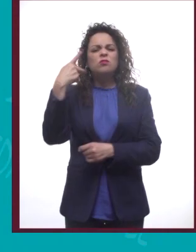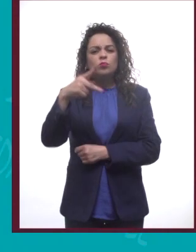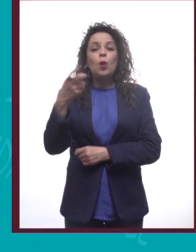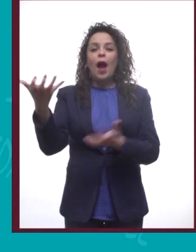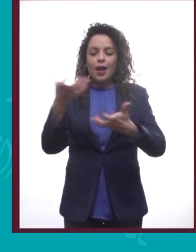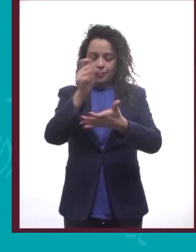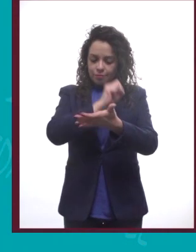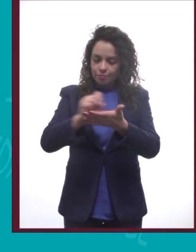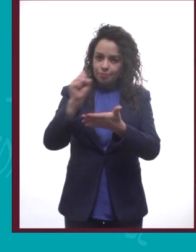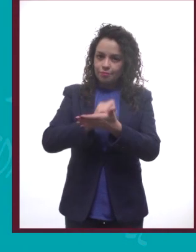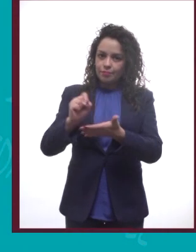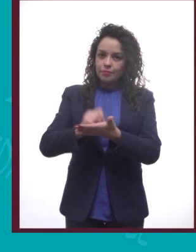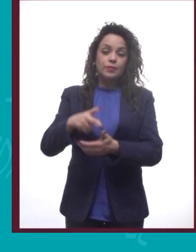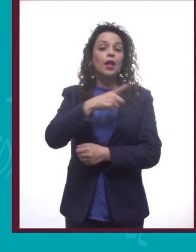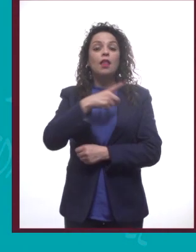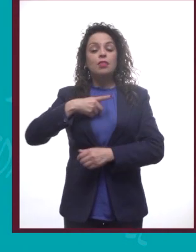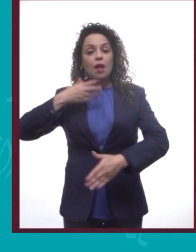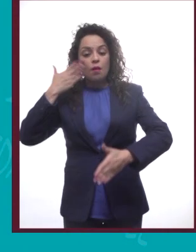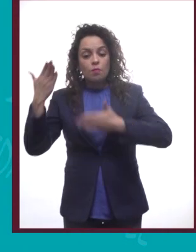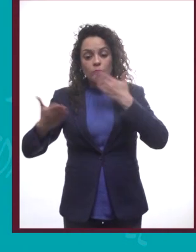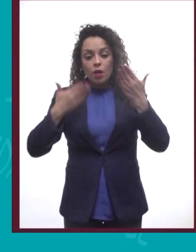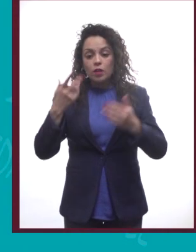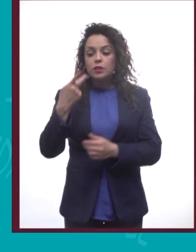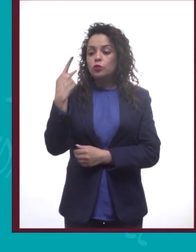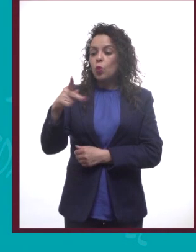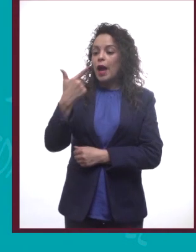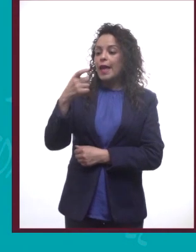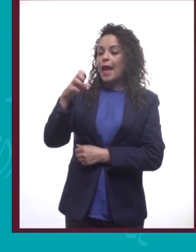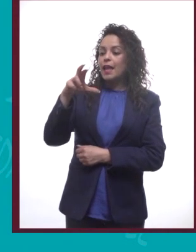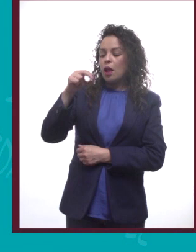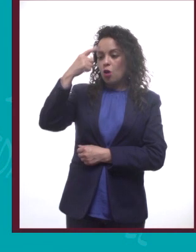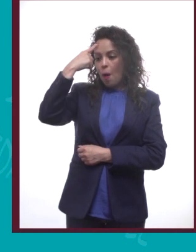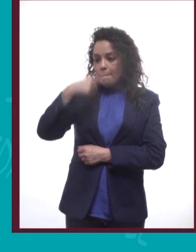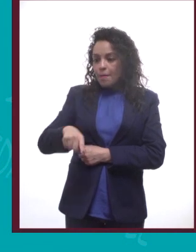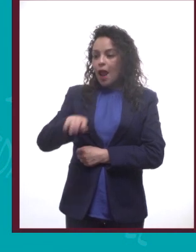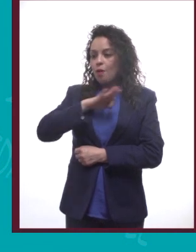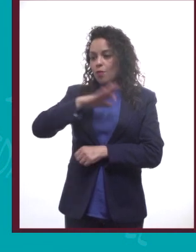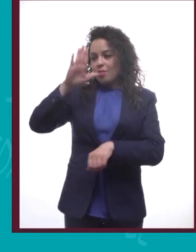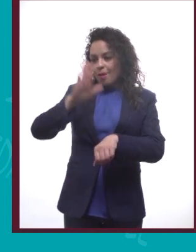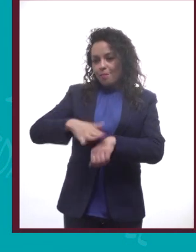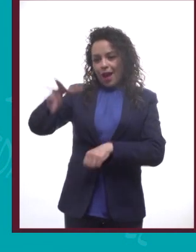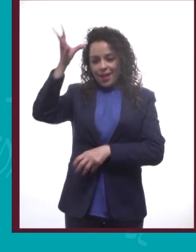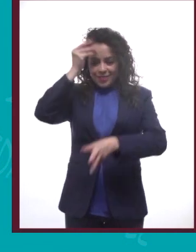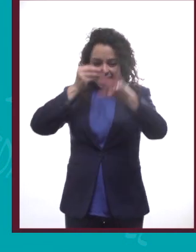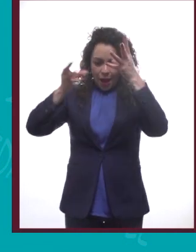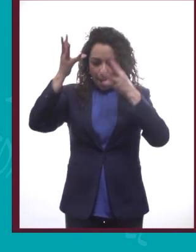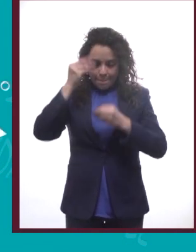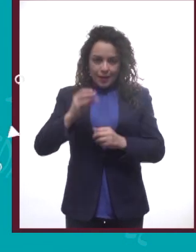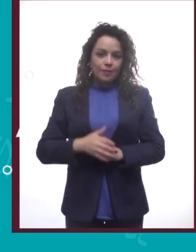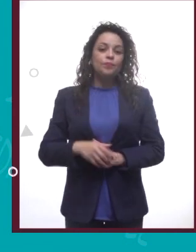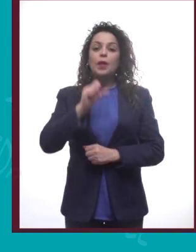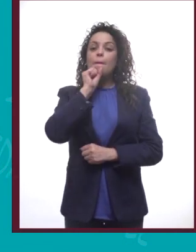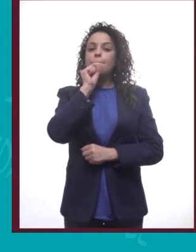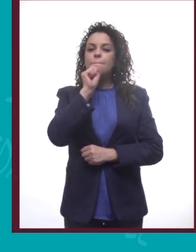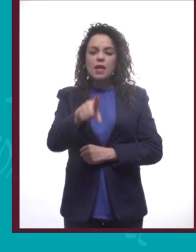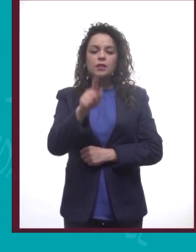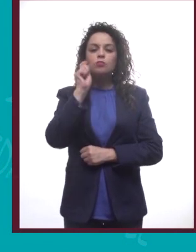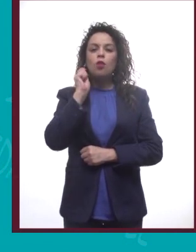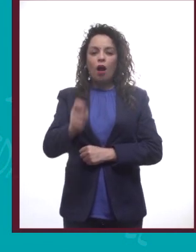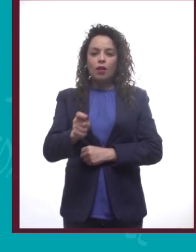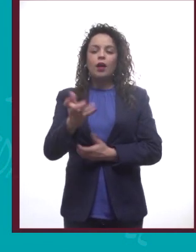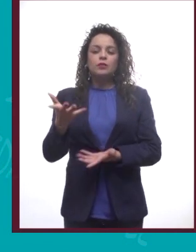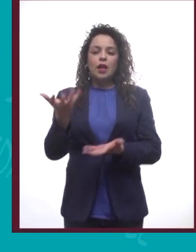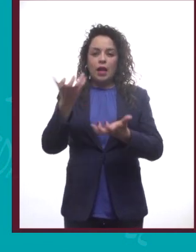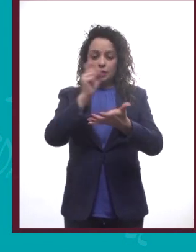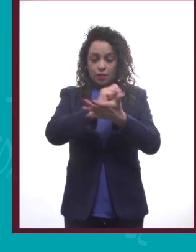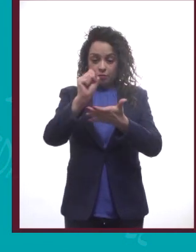No importa de qué se trate tu historia, escríbela. Estudia los géneros literarios que te interesen para aprender de ellos.